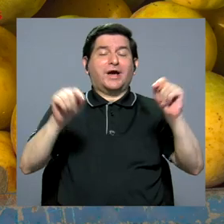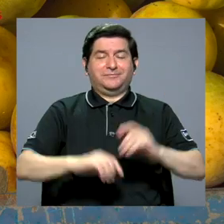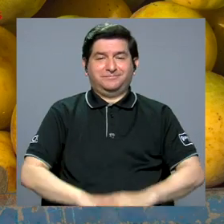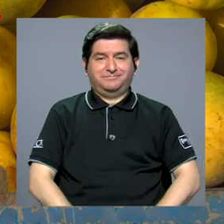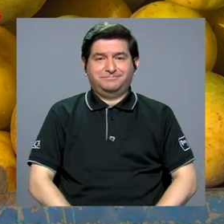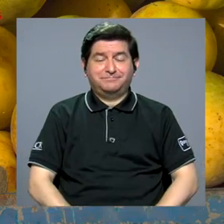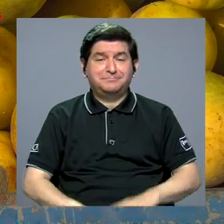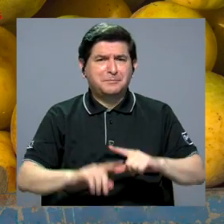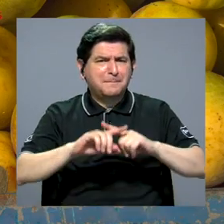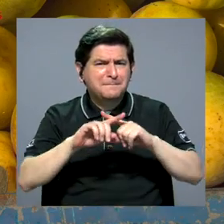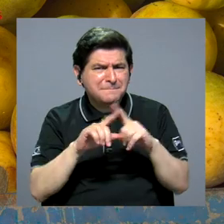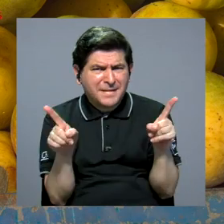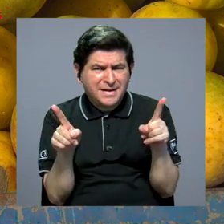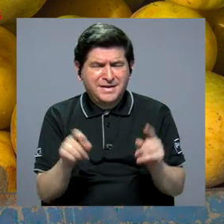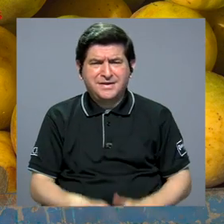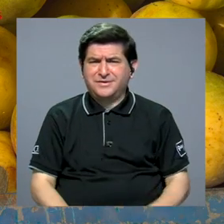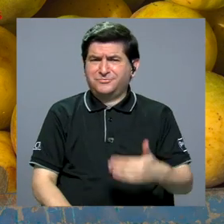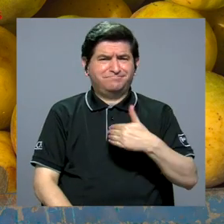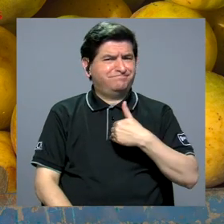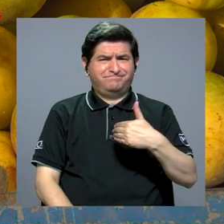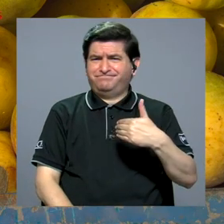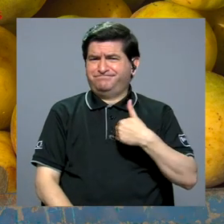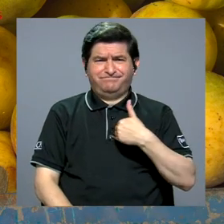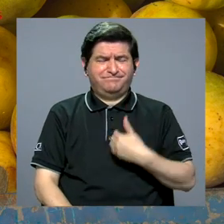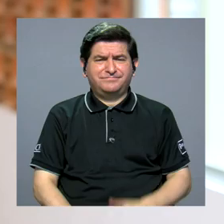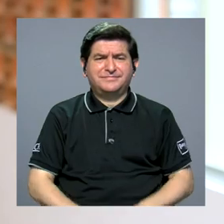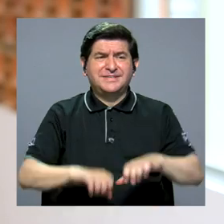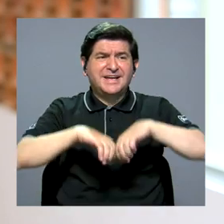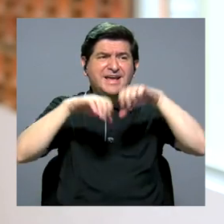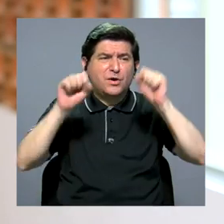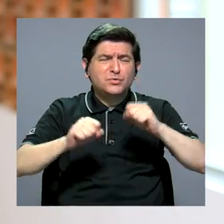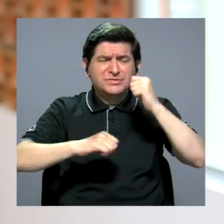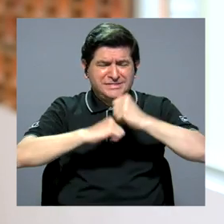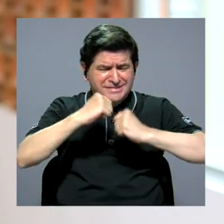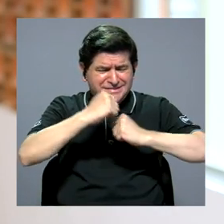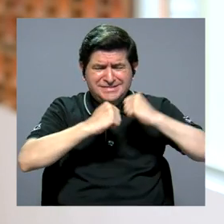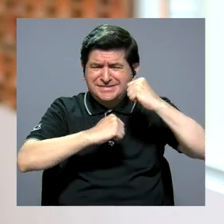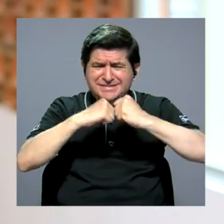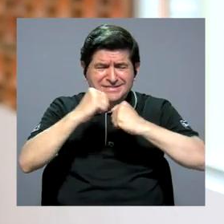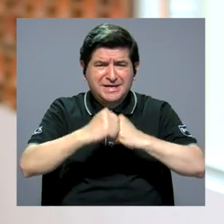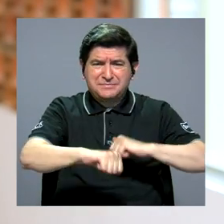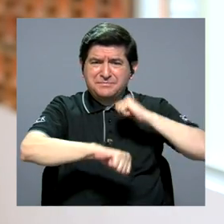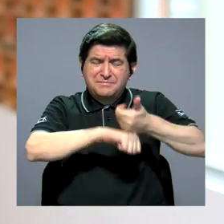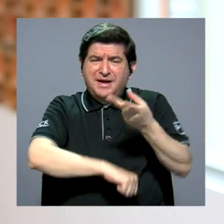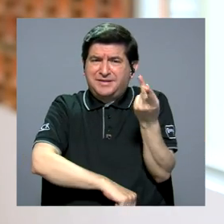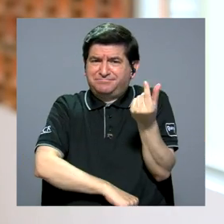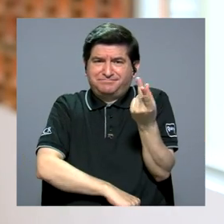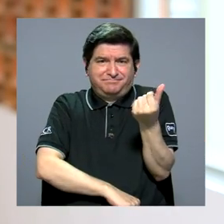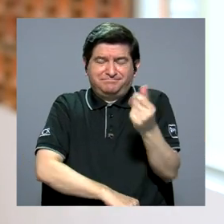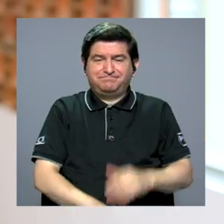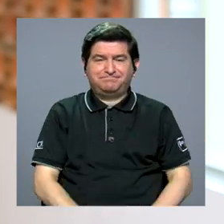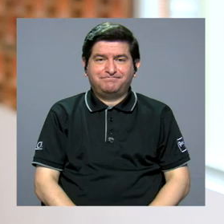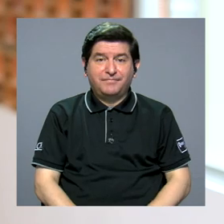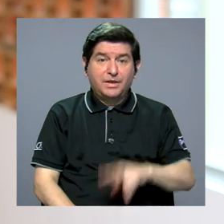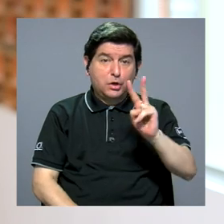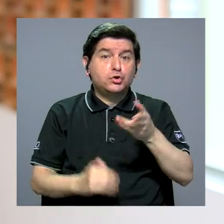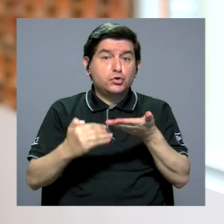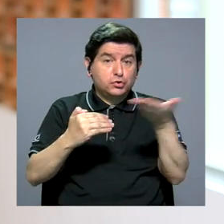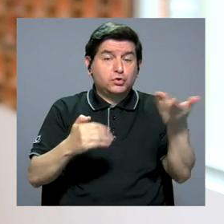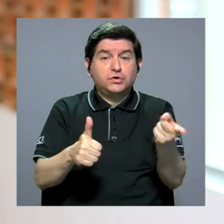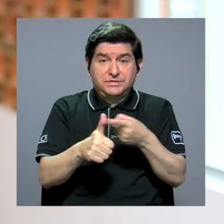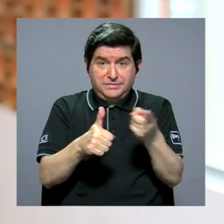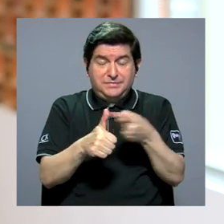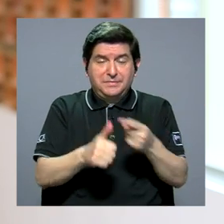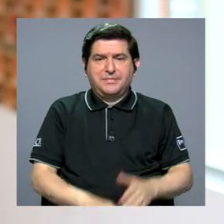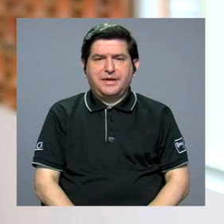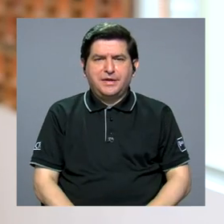diferente. Sin embargo, al no contar con un sistema muy estructurado de fijación de precios, bueno, pasan dos cosas.